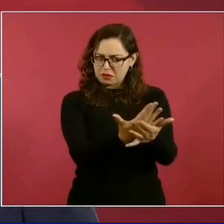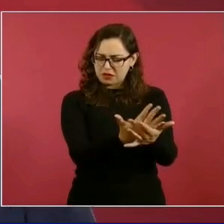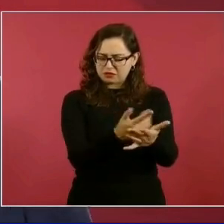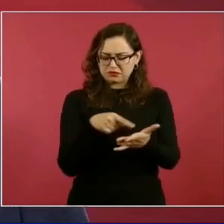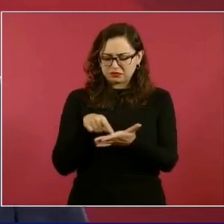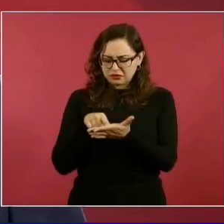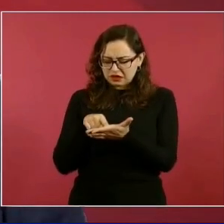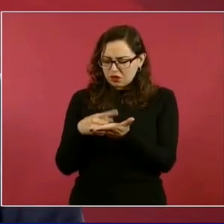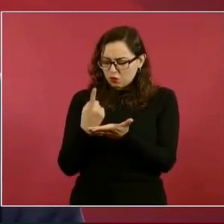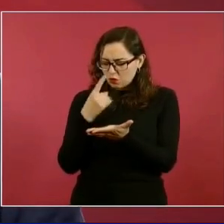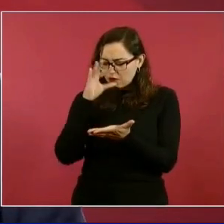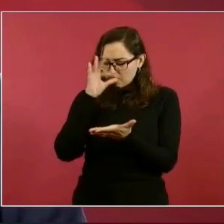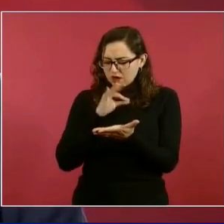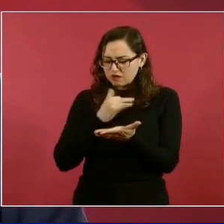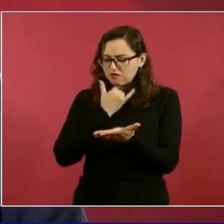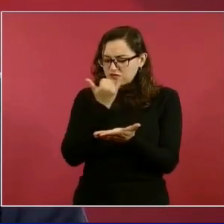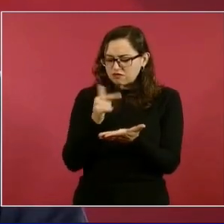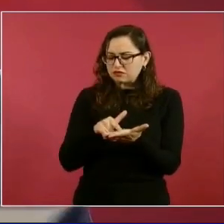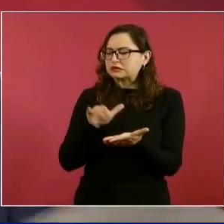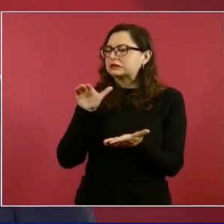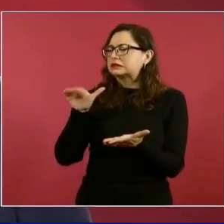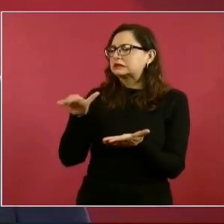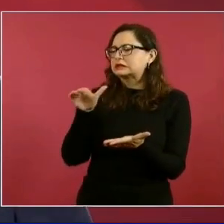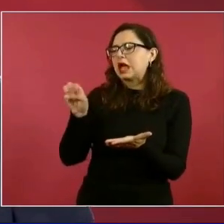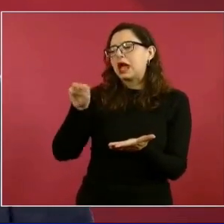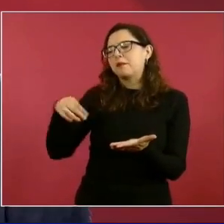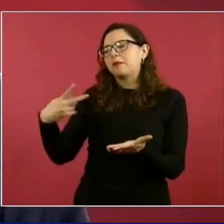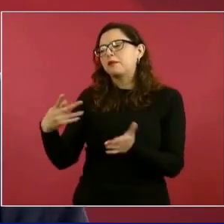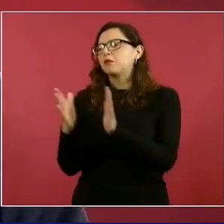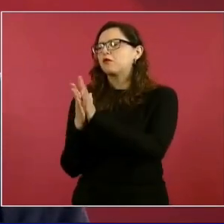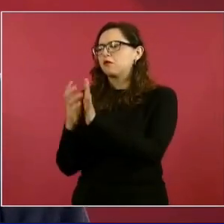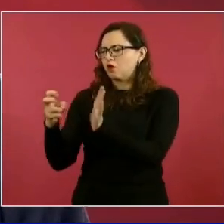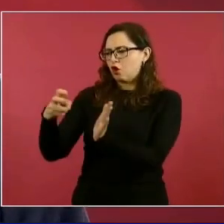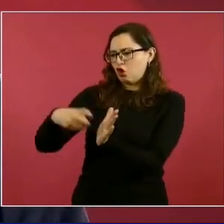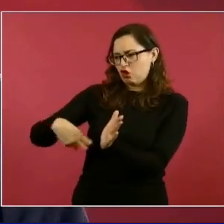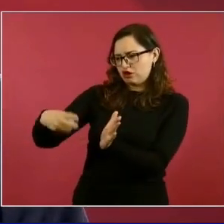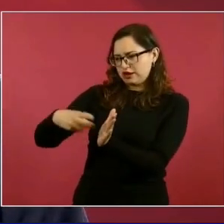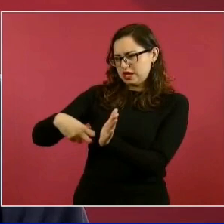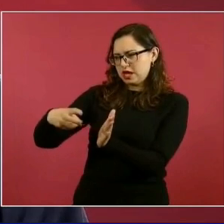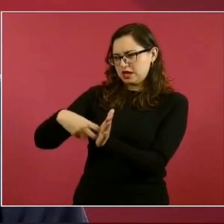¿Qué no es juez? ¿Qué no tiene que ver con la justicia?